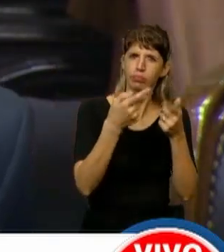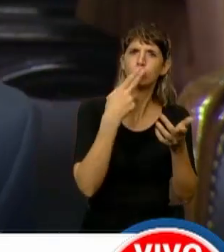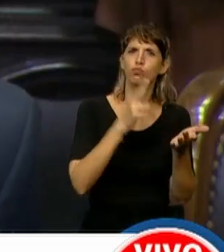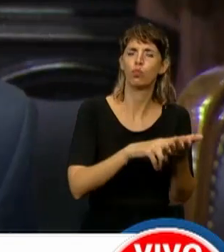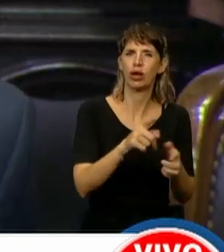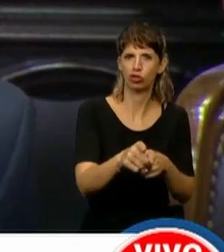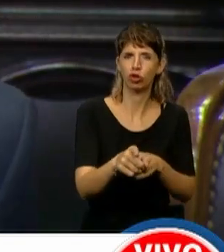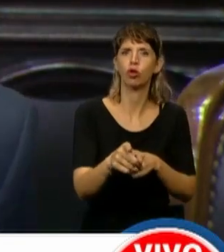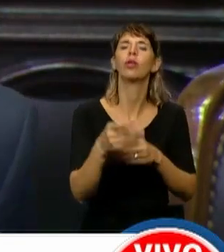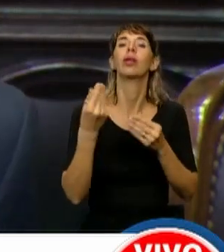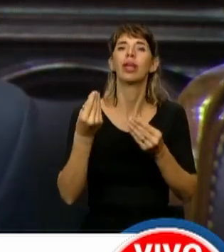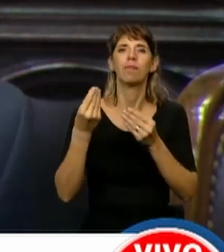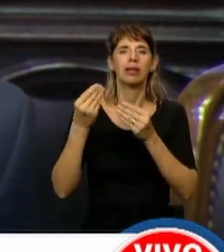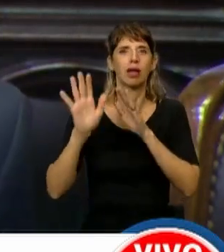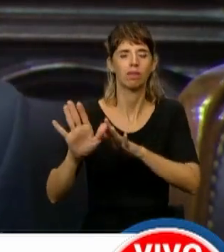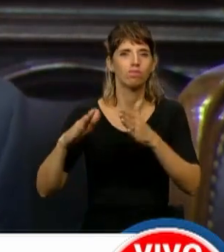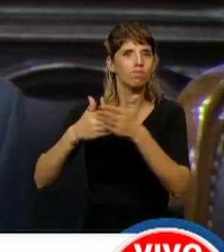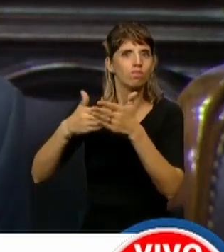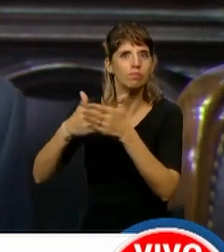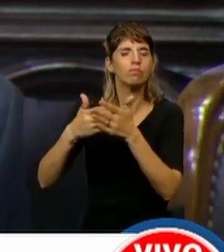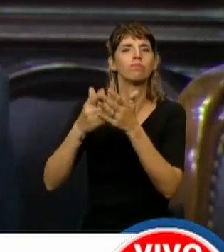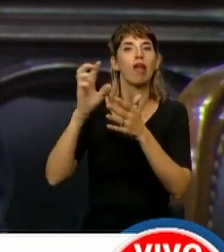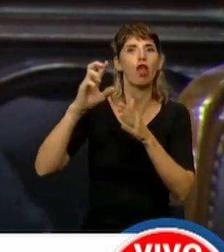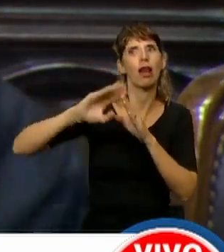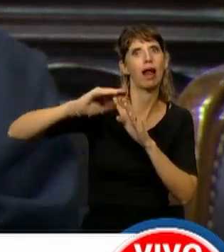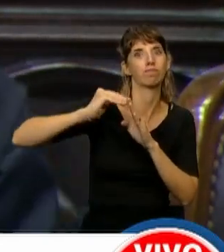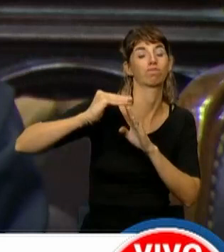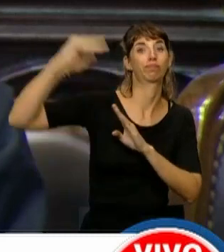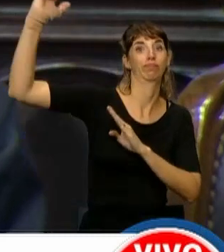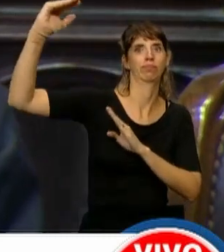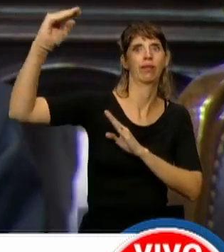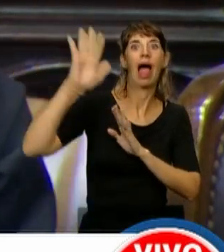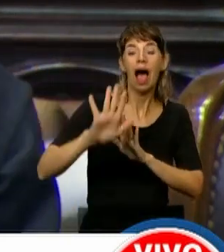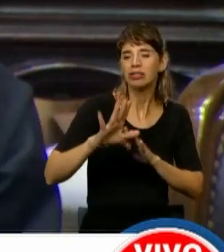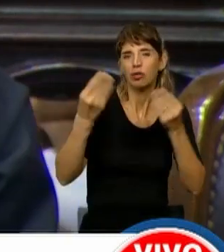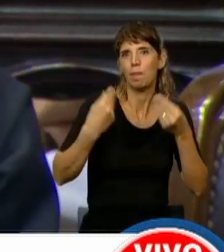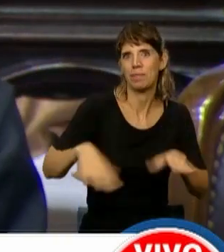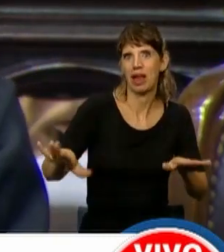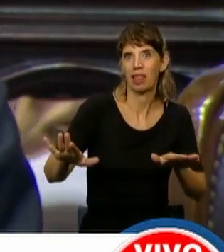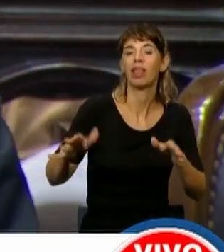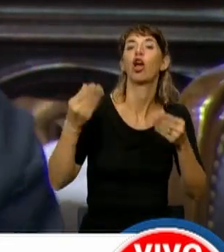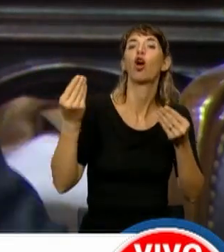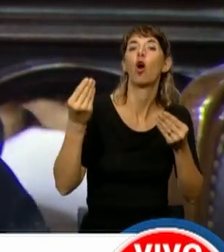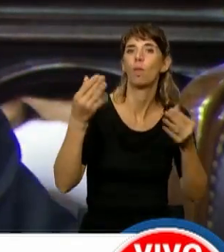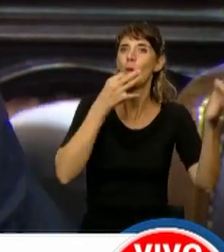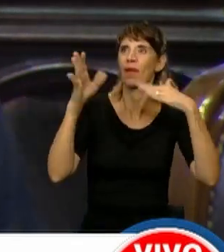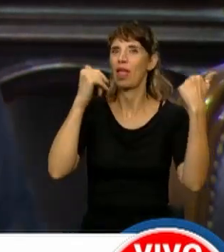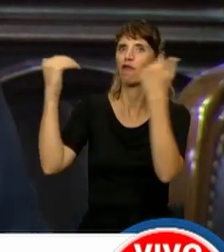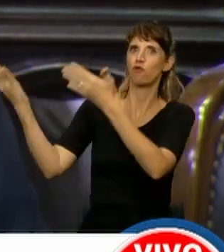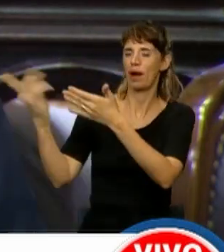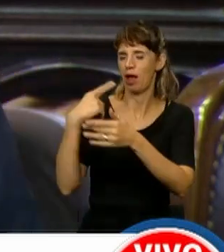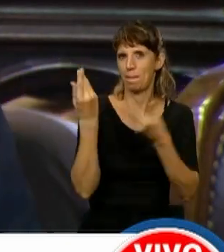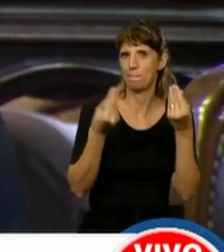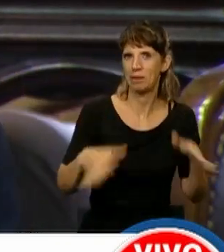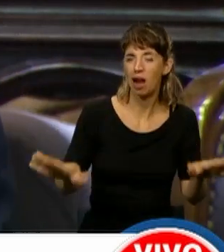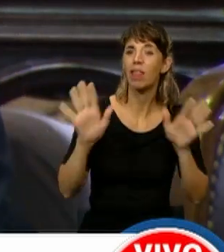gran emisión monetaria y perdemos competitividad. Y así no va a haber exportación y así va a ser permanente la pérdida